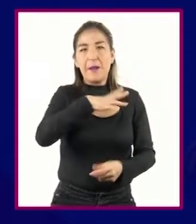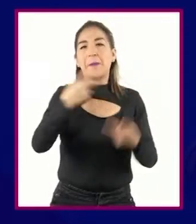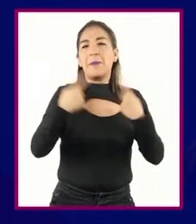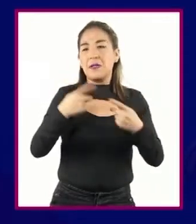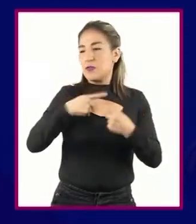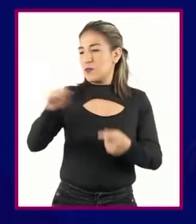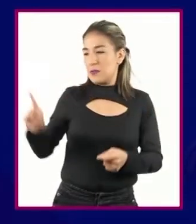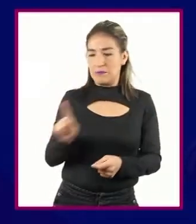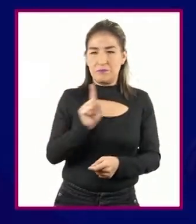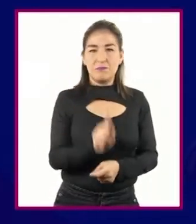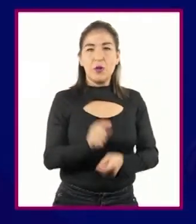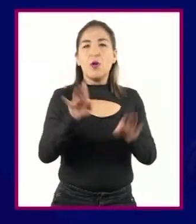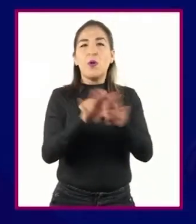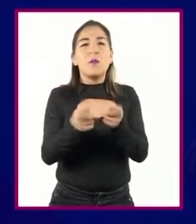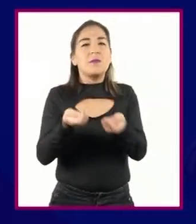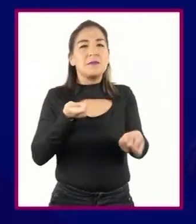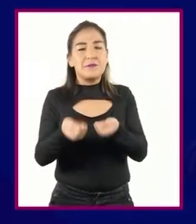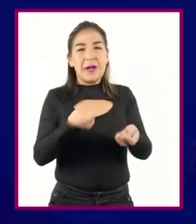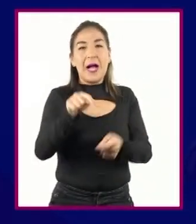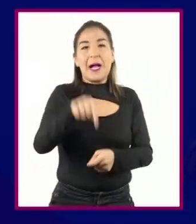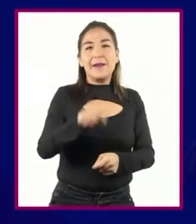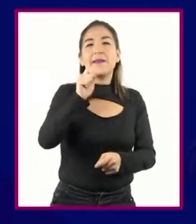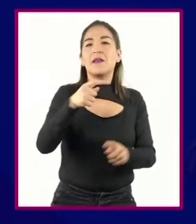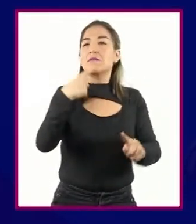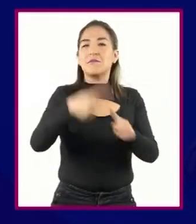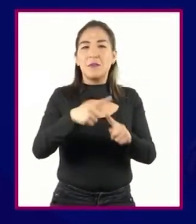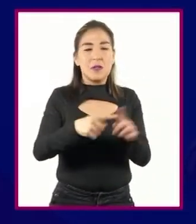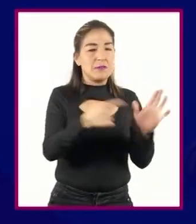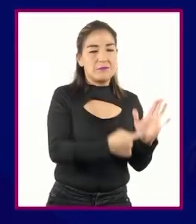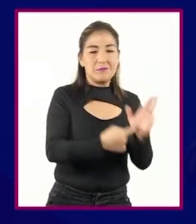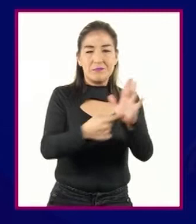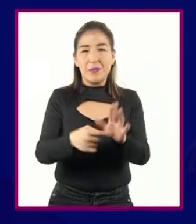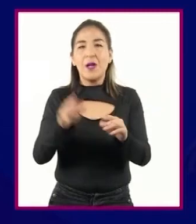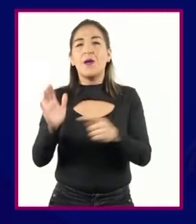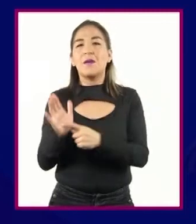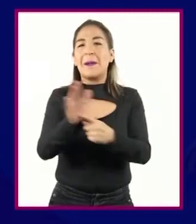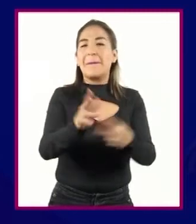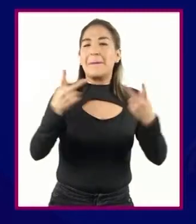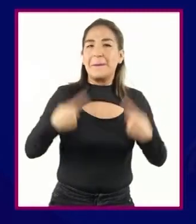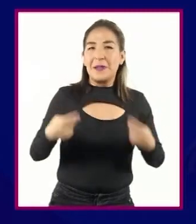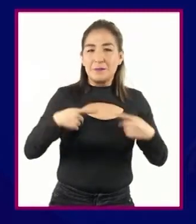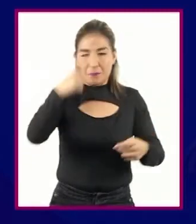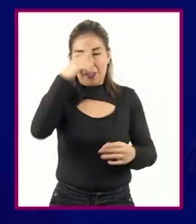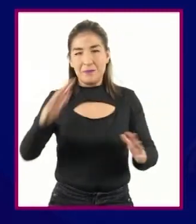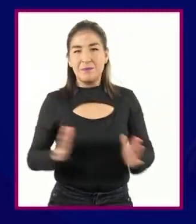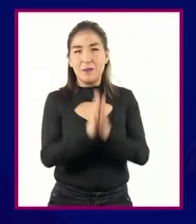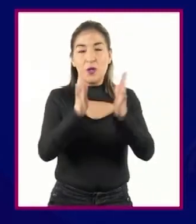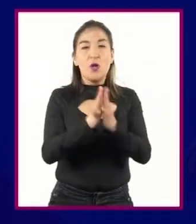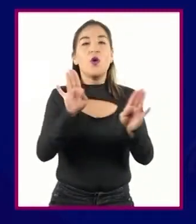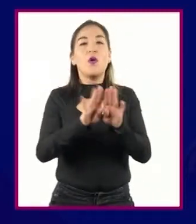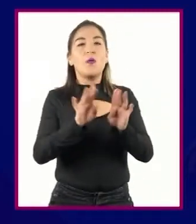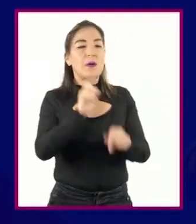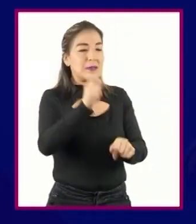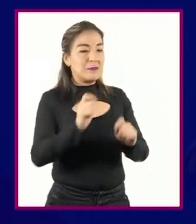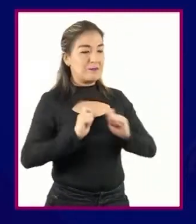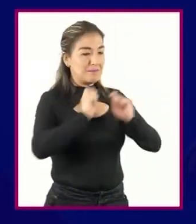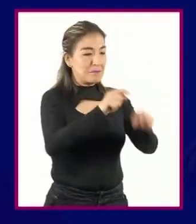moderador quien presenta y dirige a las y los participantes y da la palabra a cada uno de